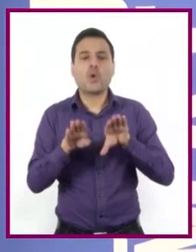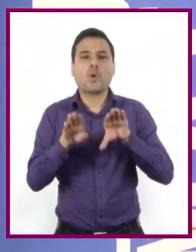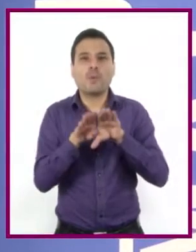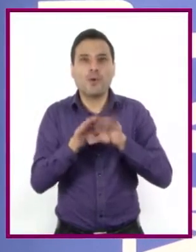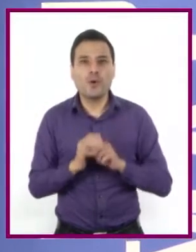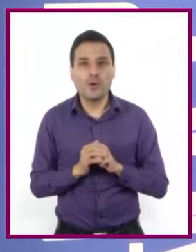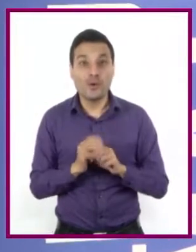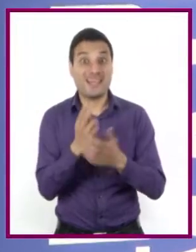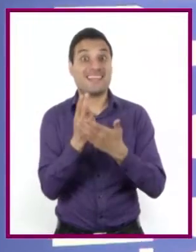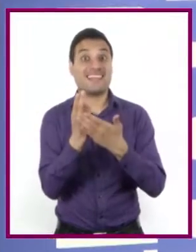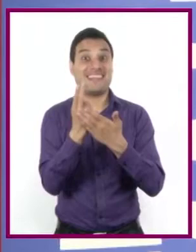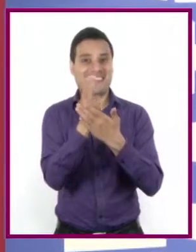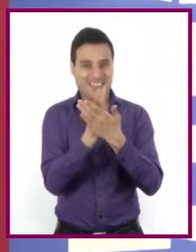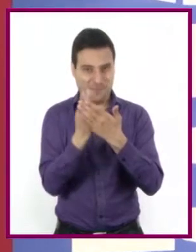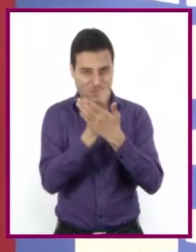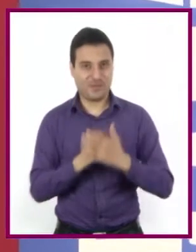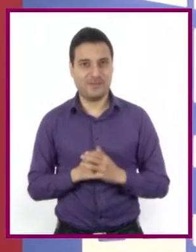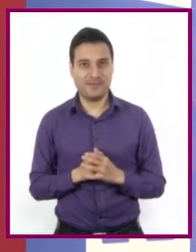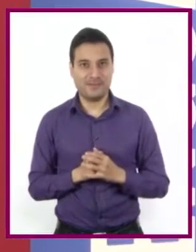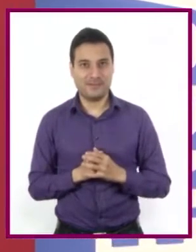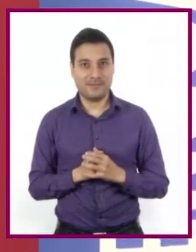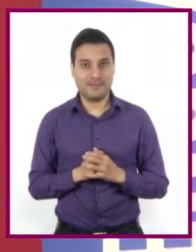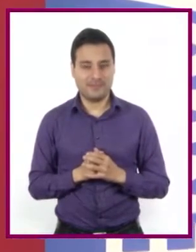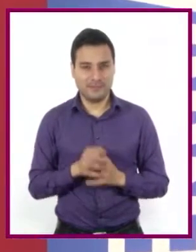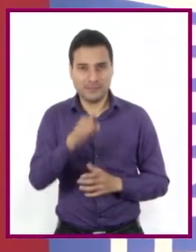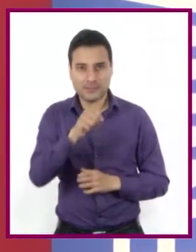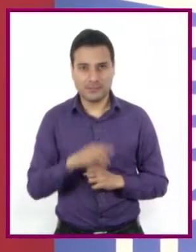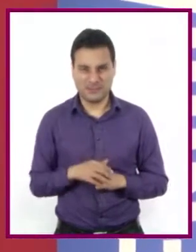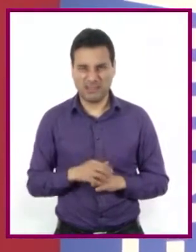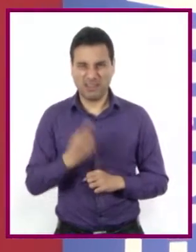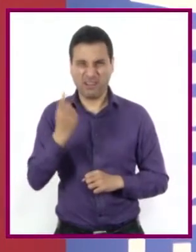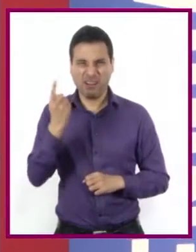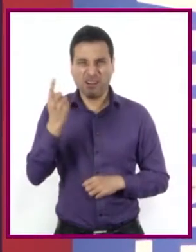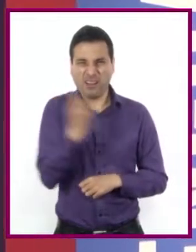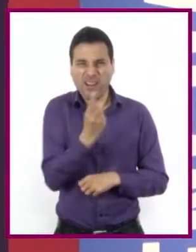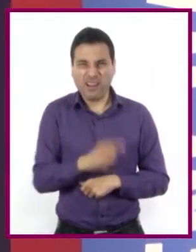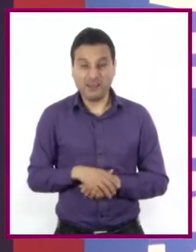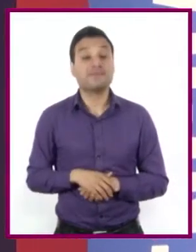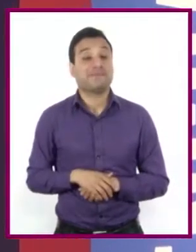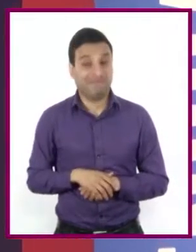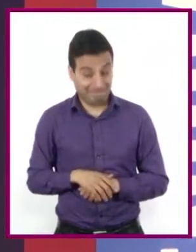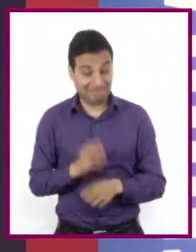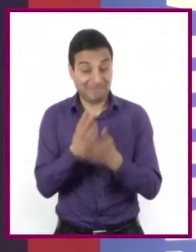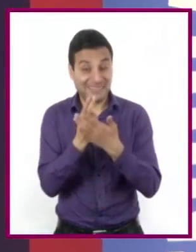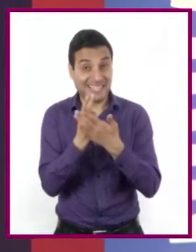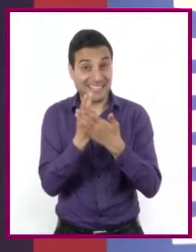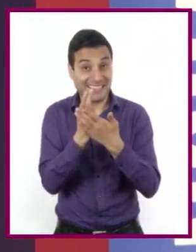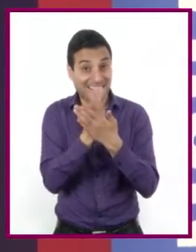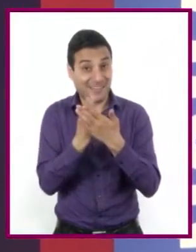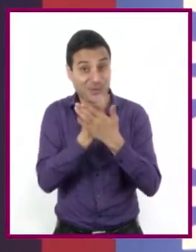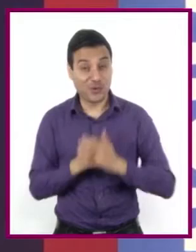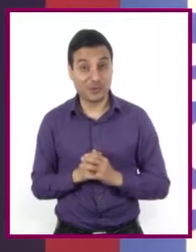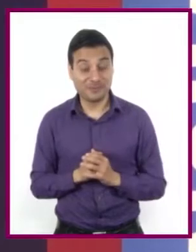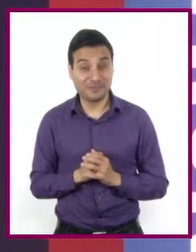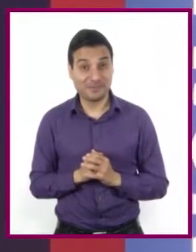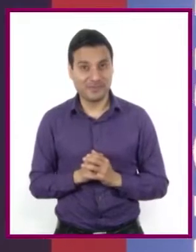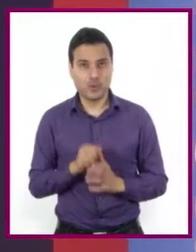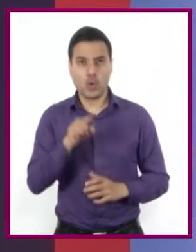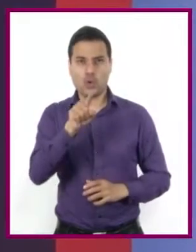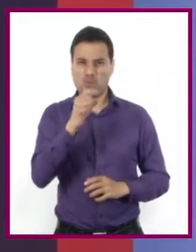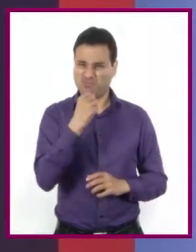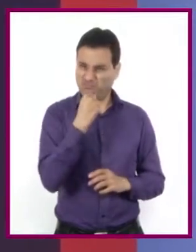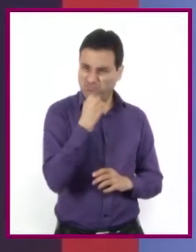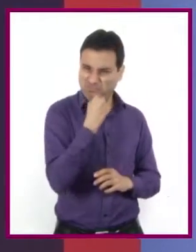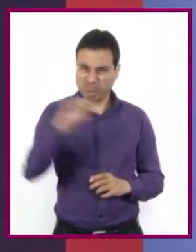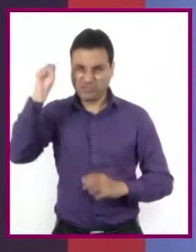un dibujo. Sí, como lo escucharon, un dibujo. Y recuerden que no es necesario que sean